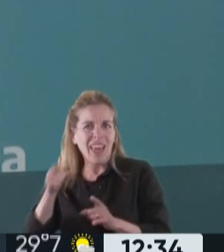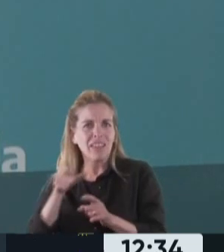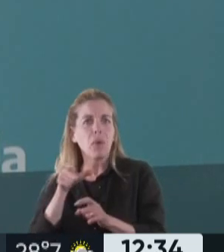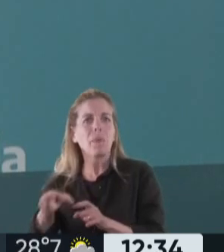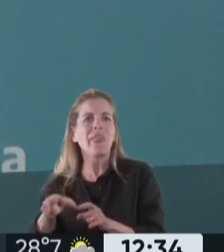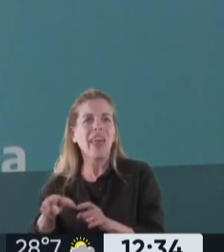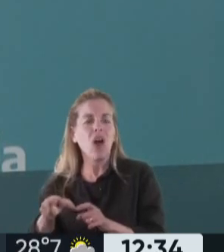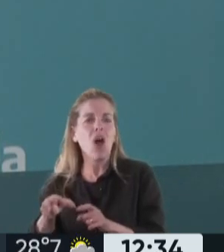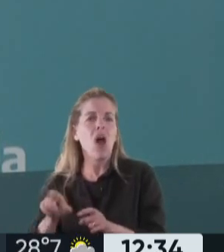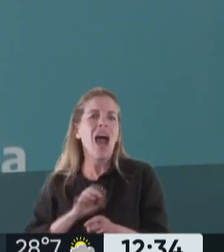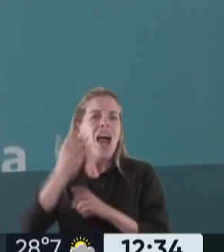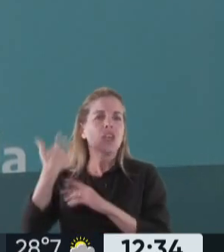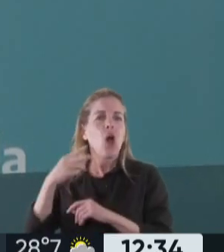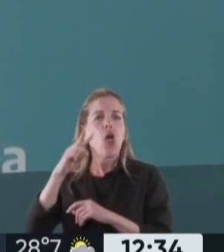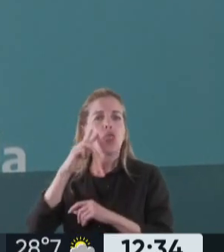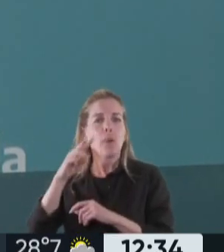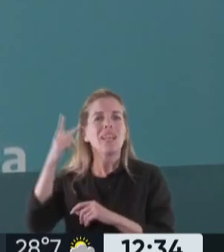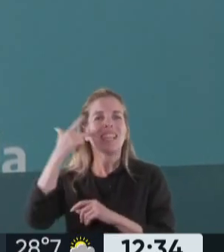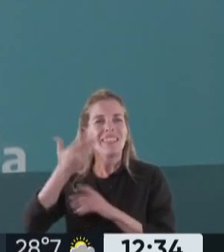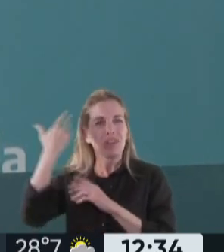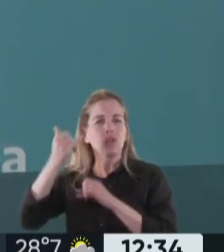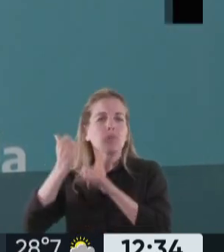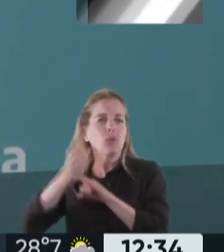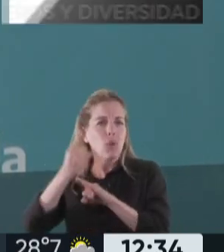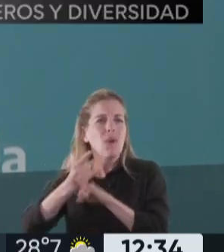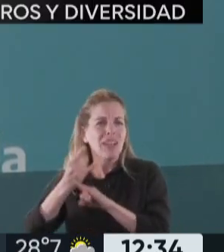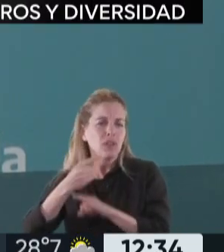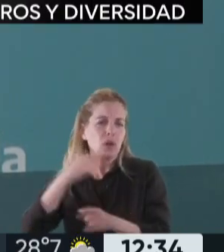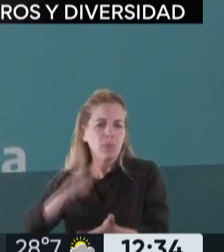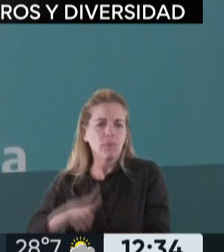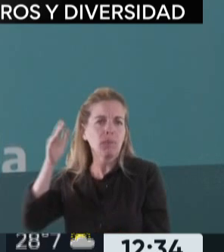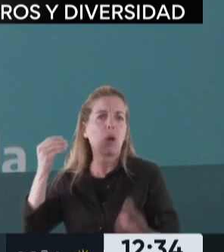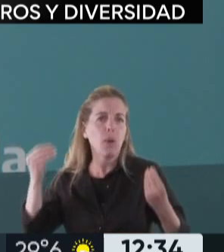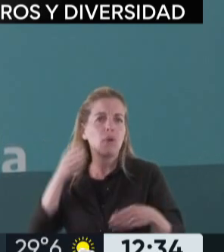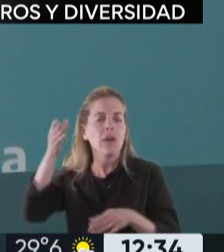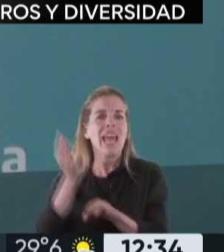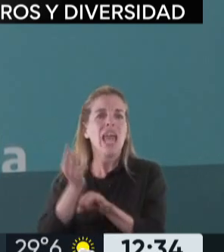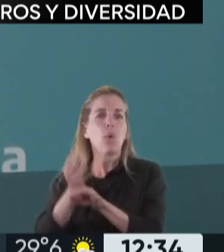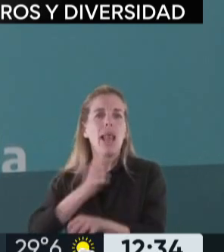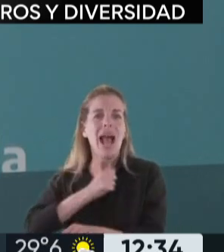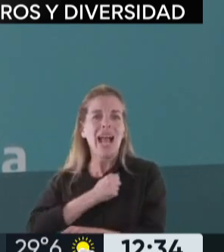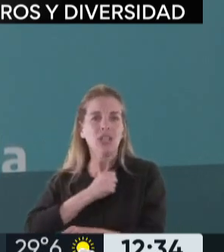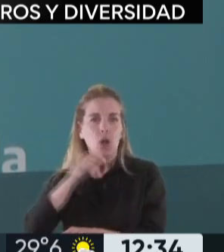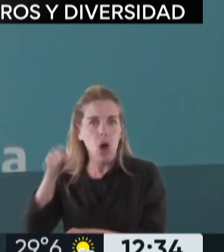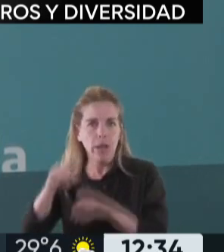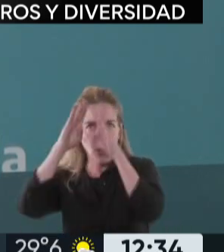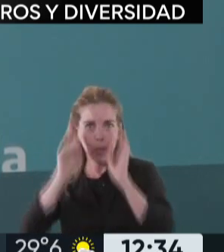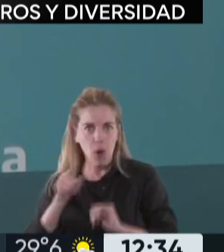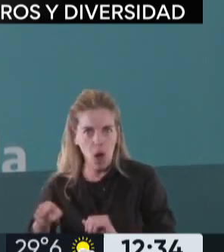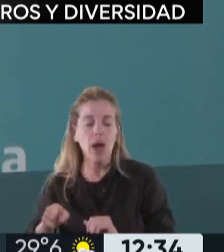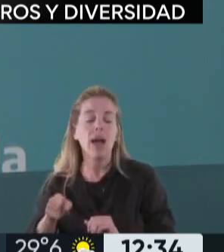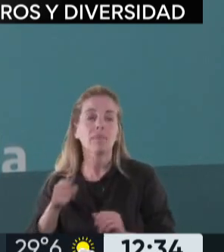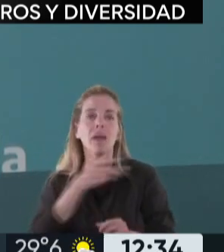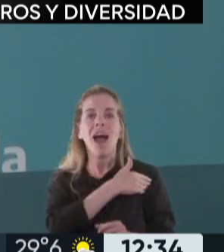2018. Siempre he contado la historia de dónde vengo. Fui a una escuela católica. Me criaron mis abuelos, que